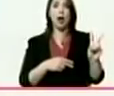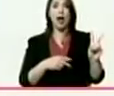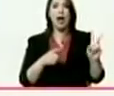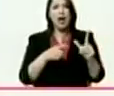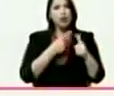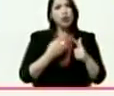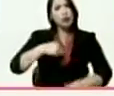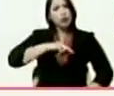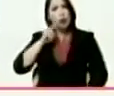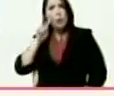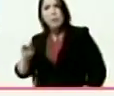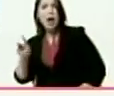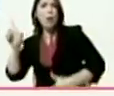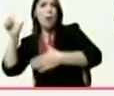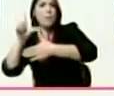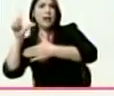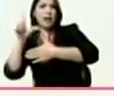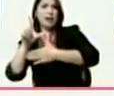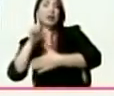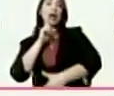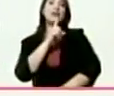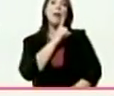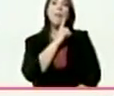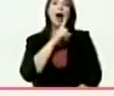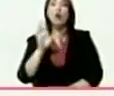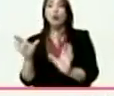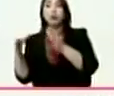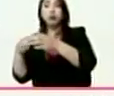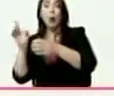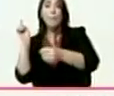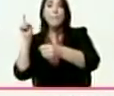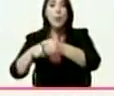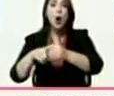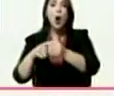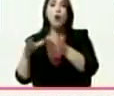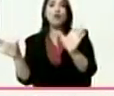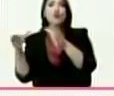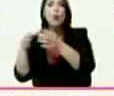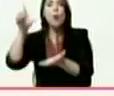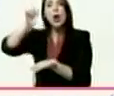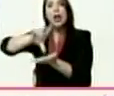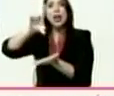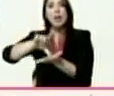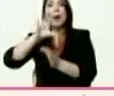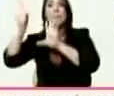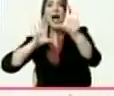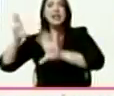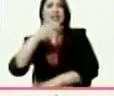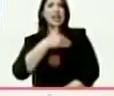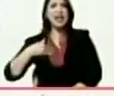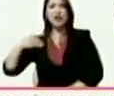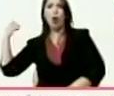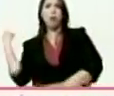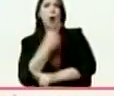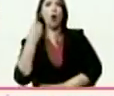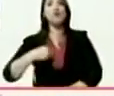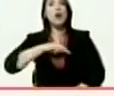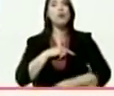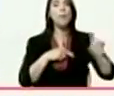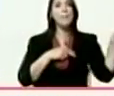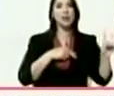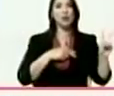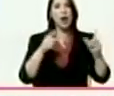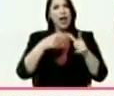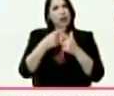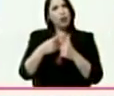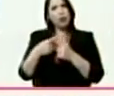esta América Latina los llamados miembros del cartel de Lima y países que han querido condenar a nuestro país tienen en